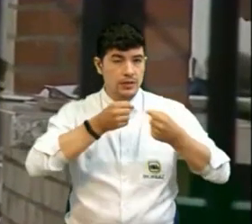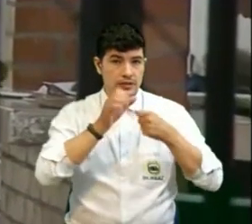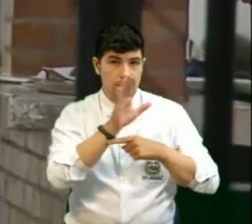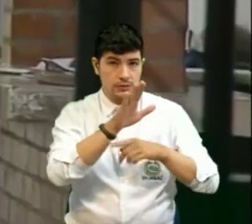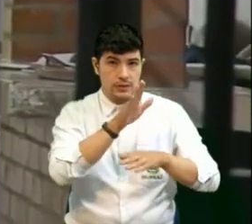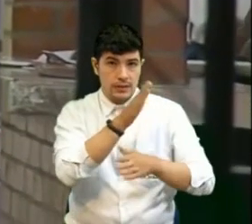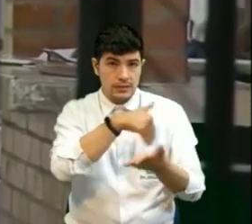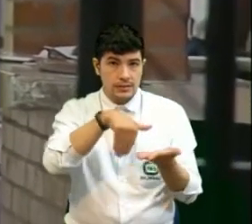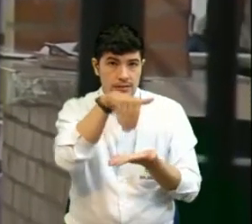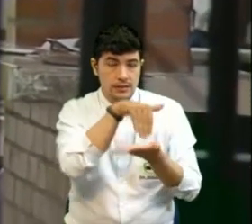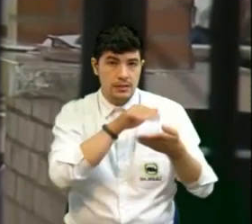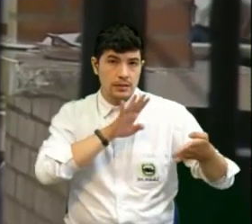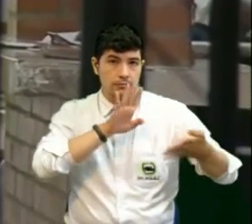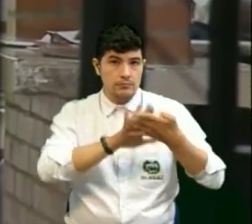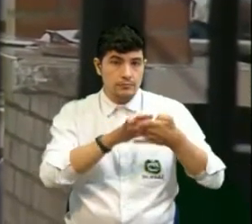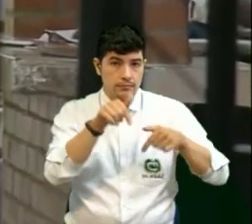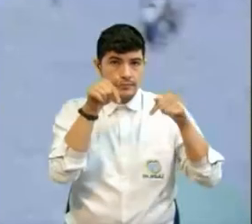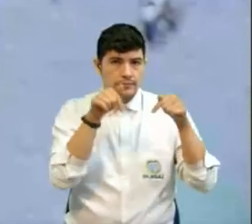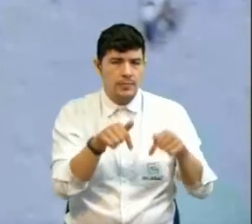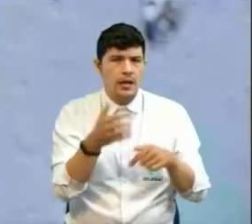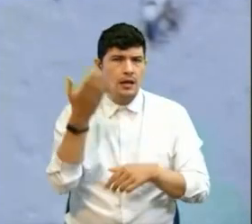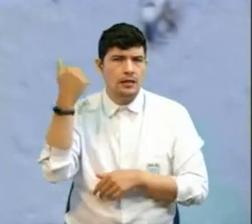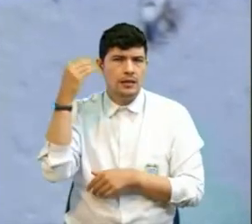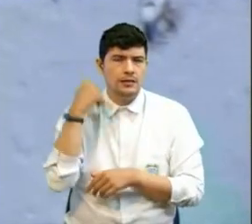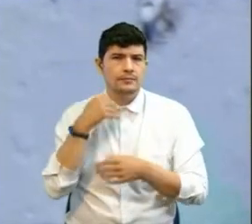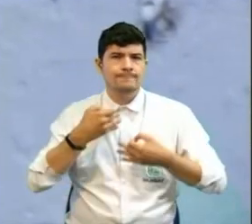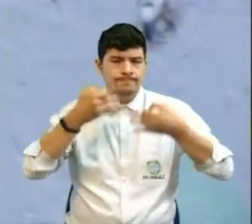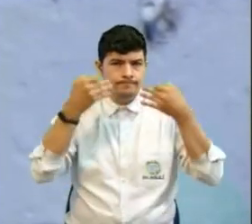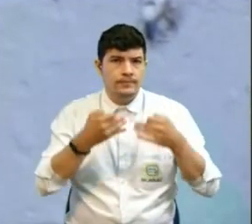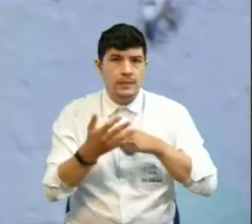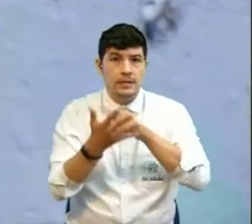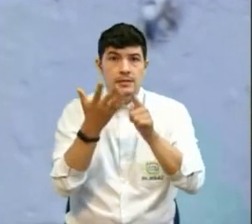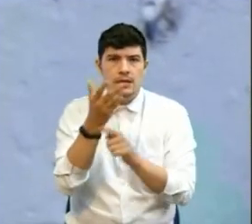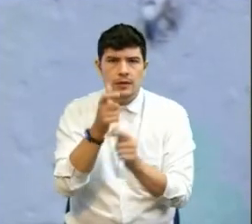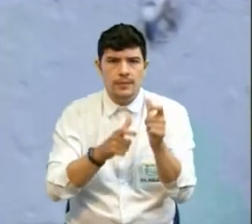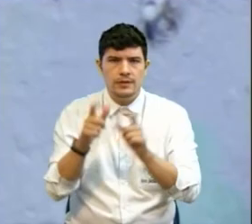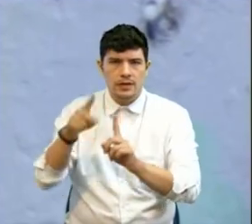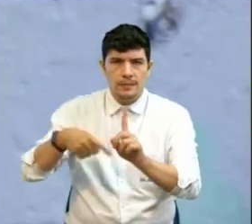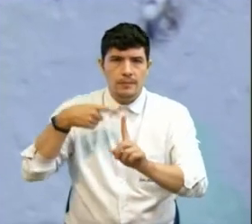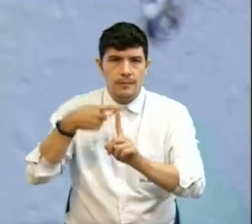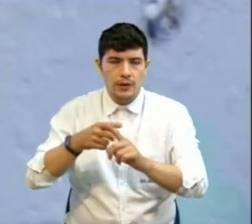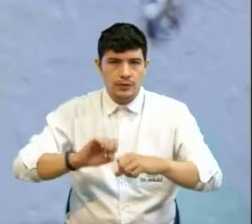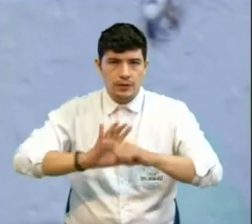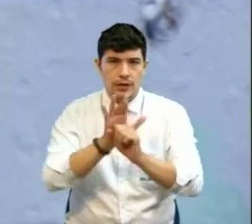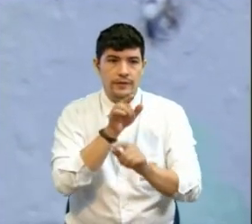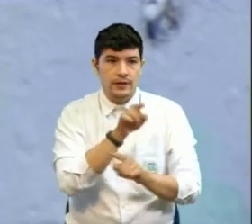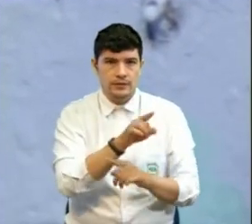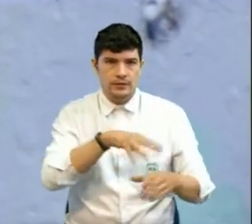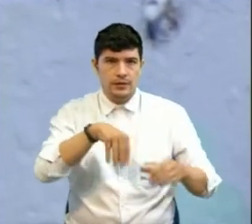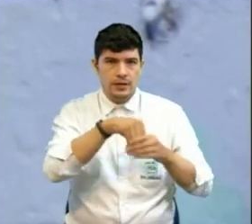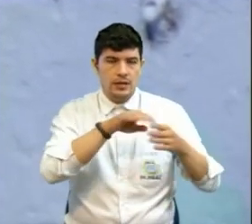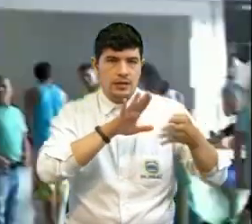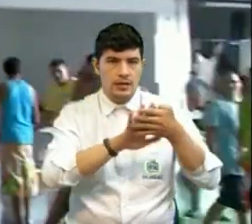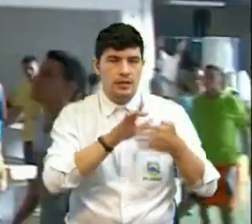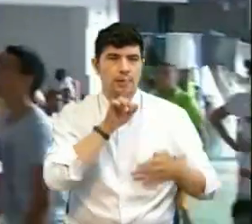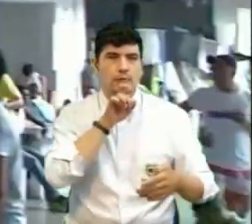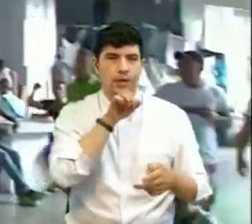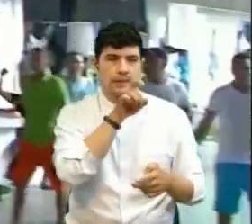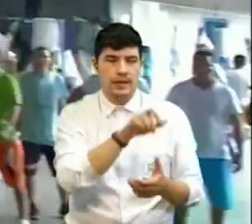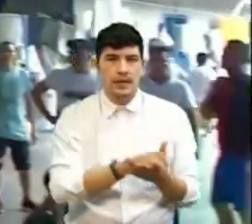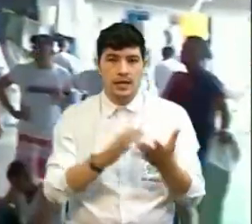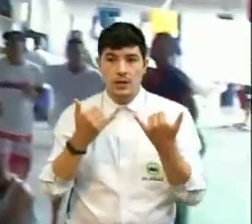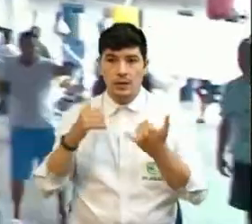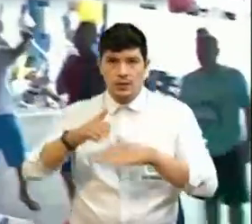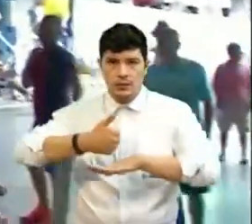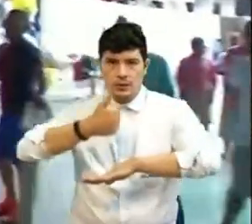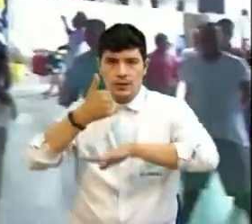centros penitenciarios de Santander luego de que confirmaran 5 nuevos casos de coronavirus en la cárcel modelo de Bucaramanga. Las